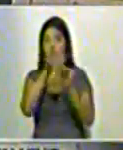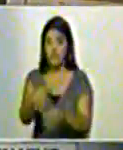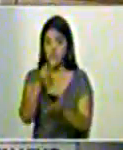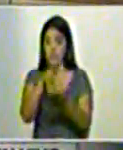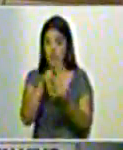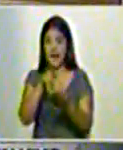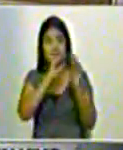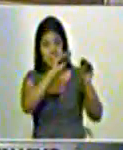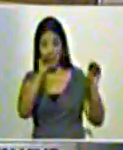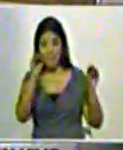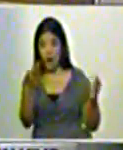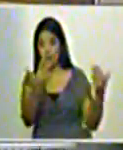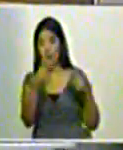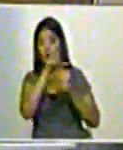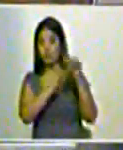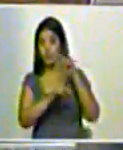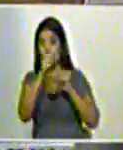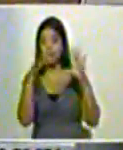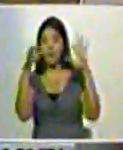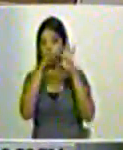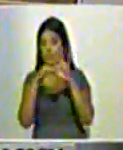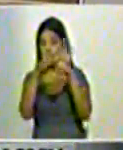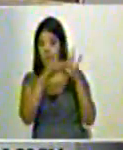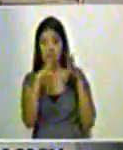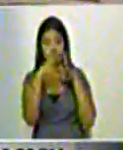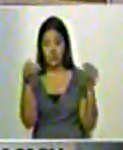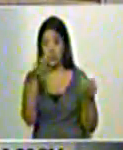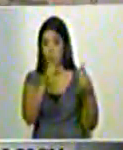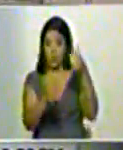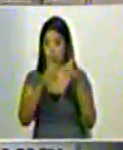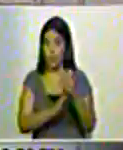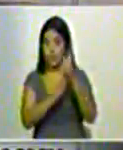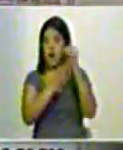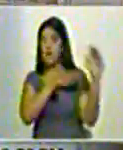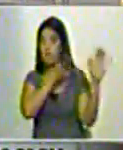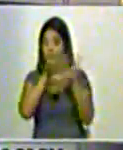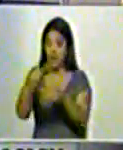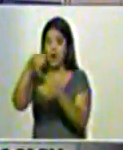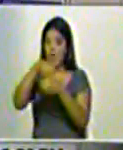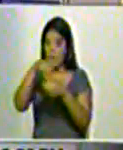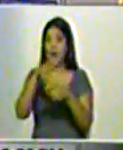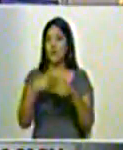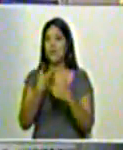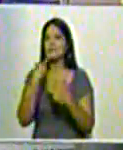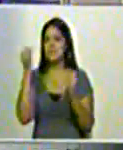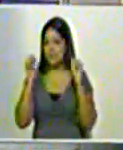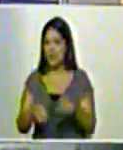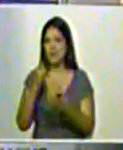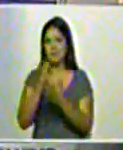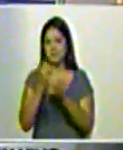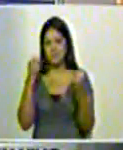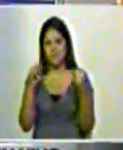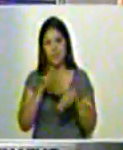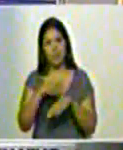ellos hicieron a través del Twitter de Unidad y de todos sus voceros, y hubiesen ido a votar muchos, entonces sí dirían que era para medir simulacro. Es que no les pararon porque ahí